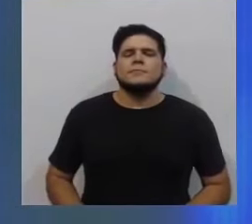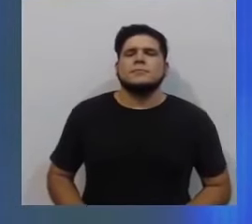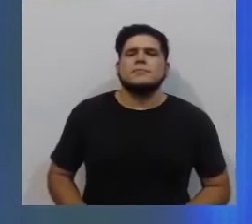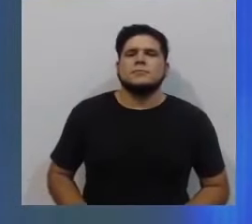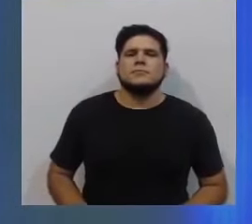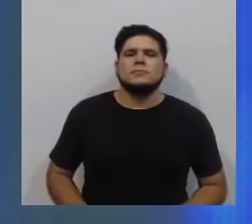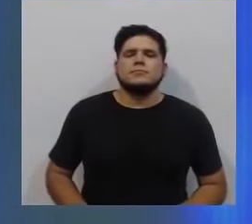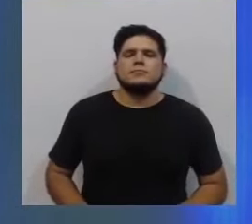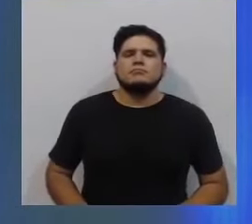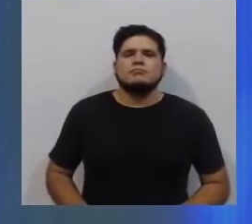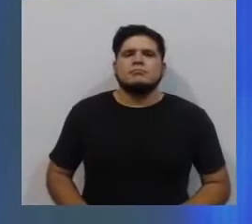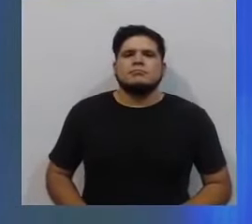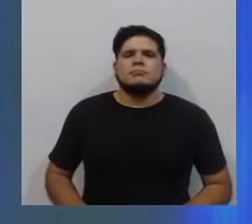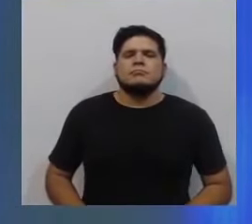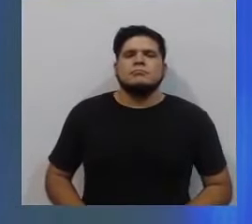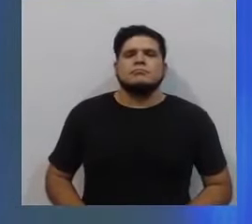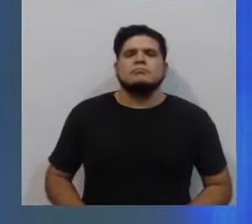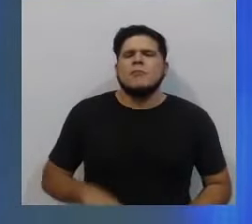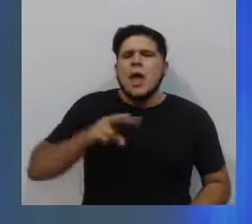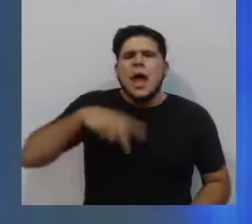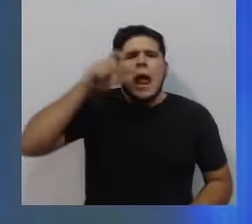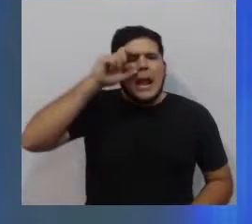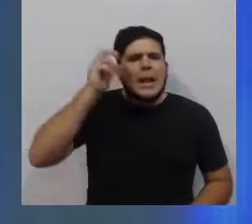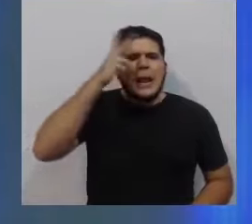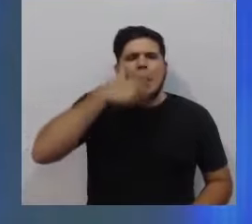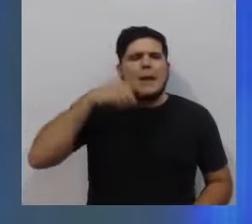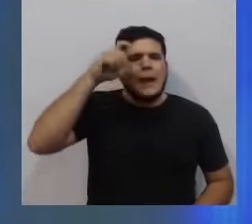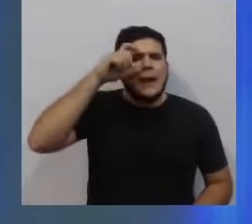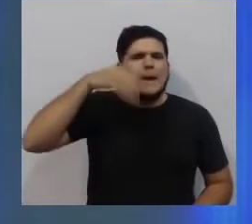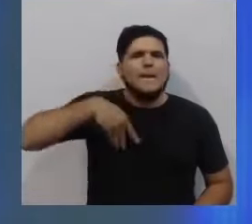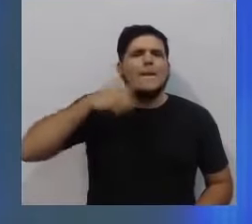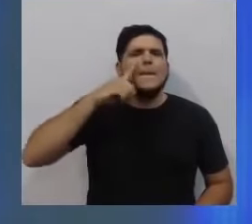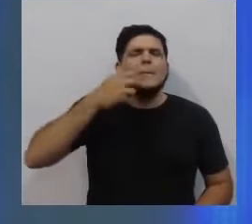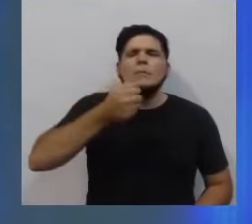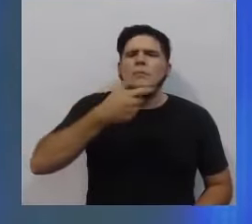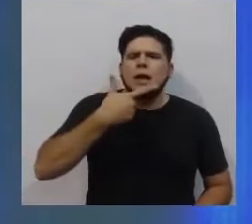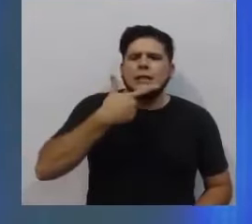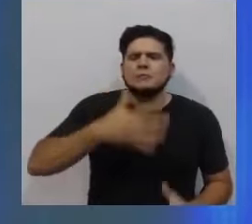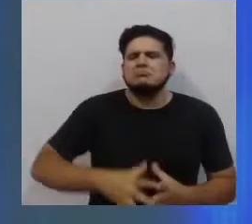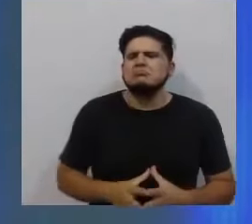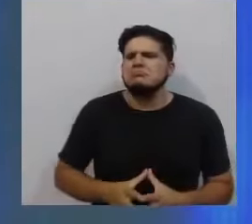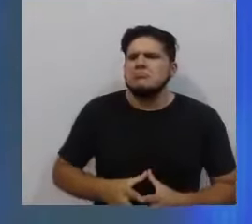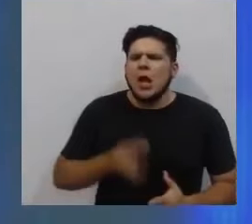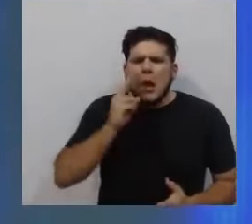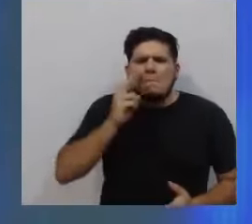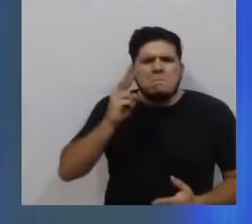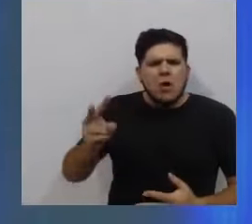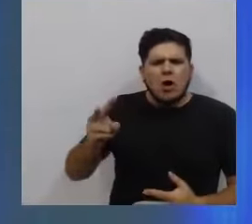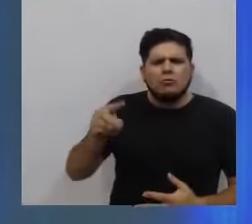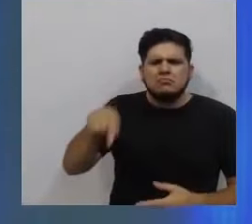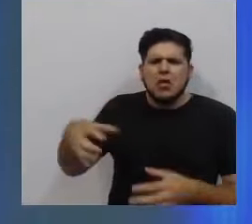y negativa de los que sí creían porque dice que fue aceptada su palabra y muchos